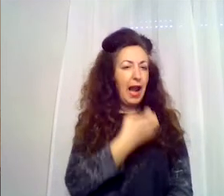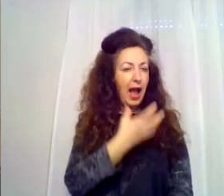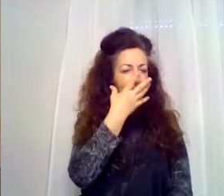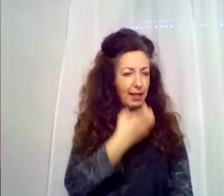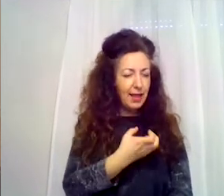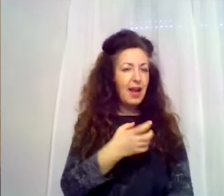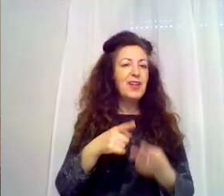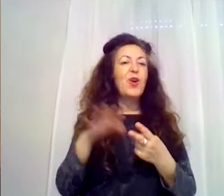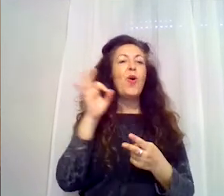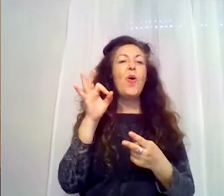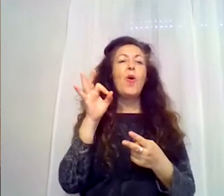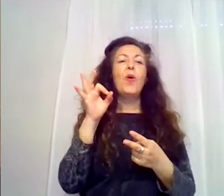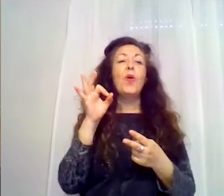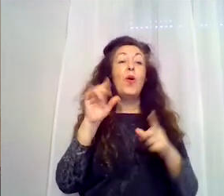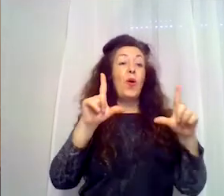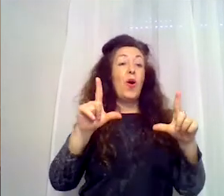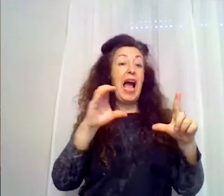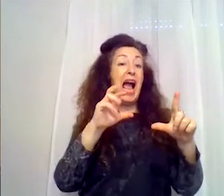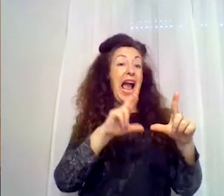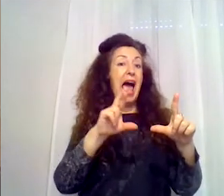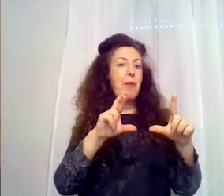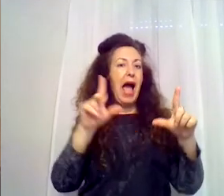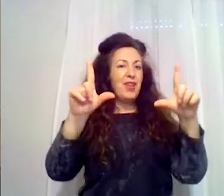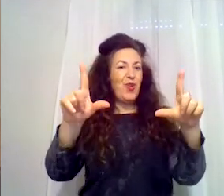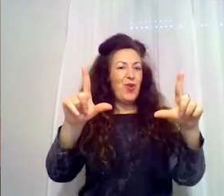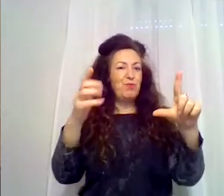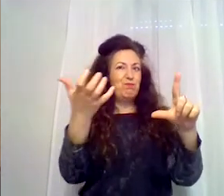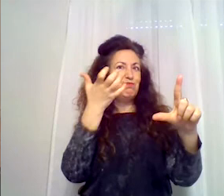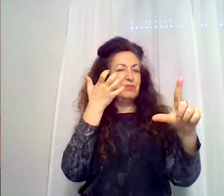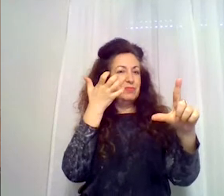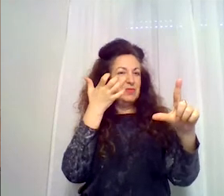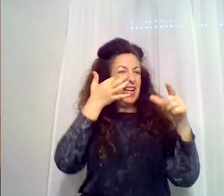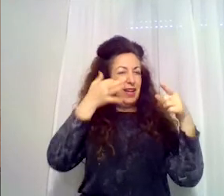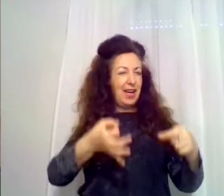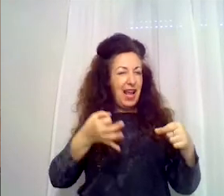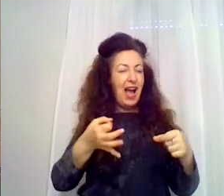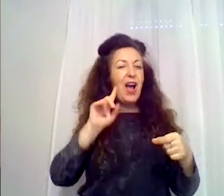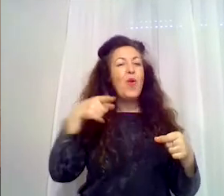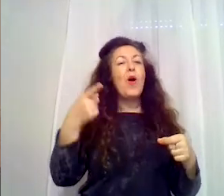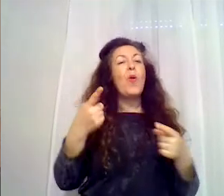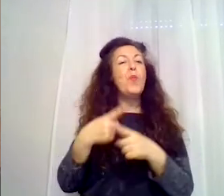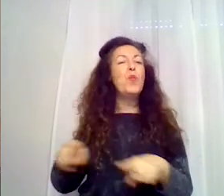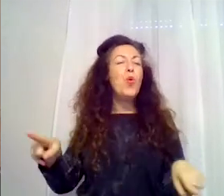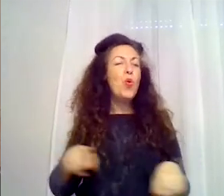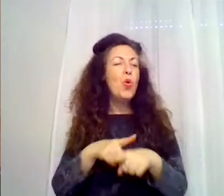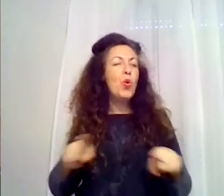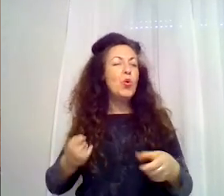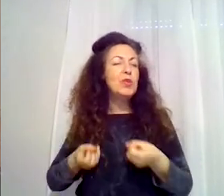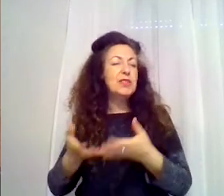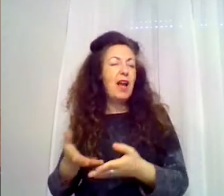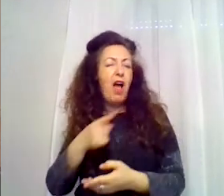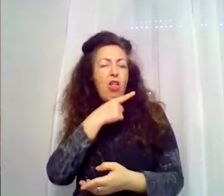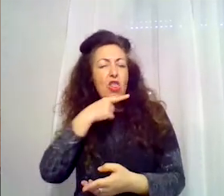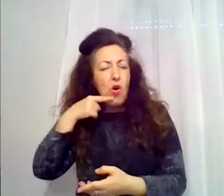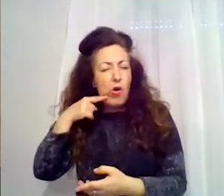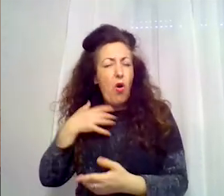que nuestro Cervantes sí que existió, ¿no? Y que Shakespeare pues, sea una especie de seudónimo de uno o de